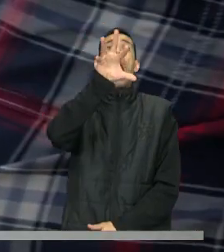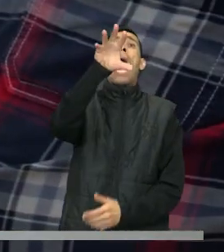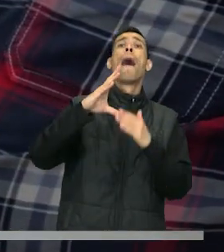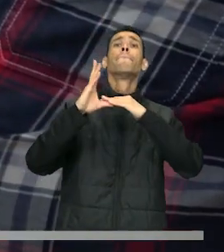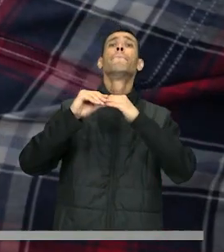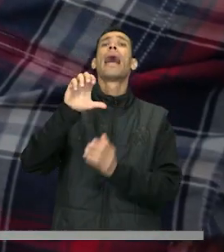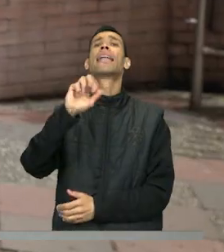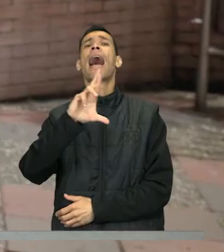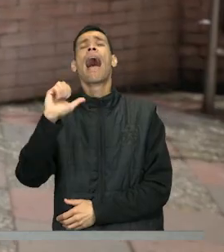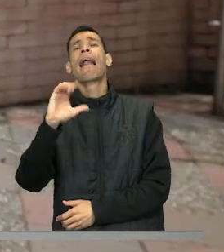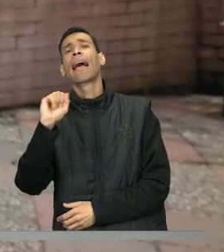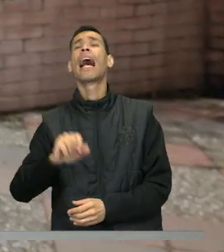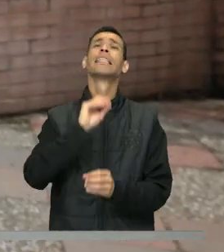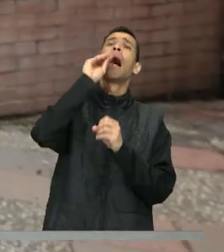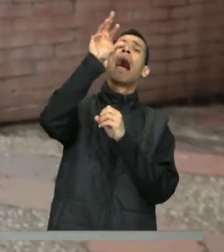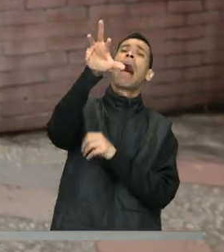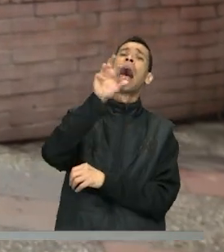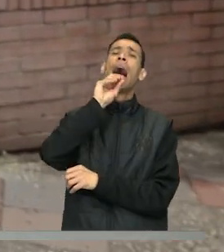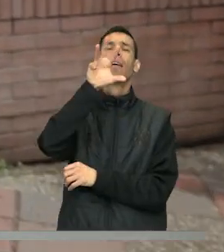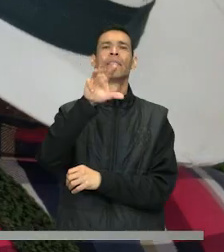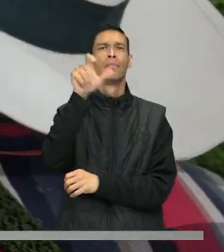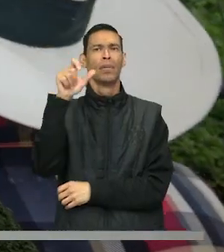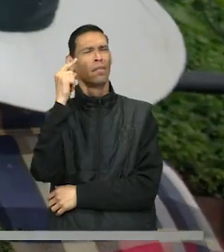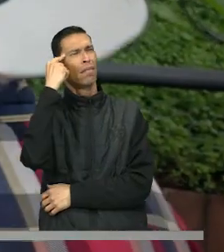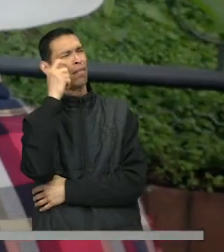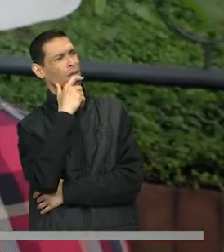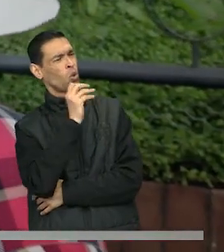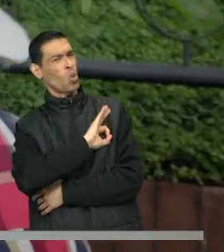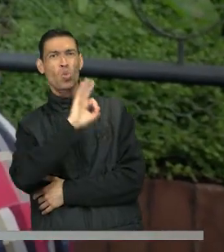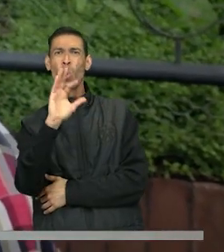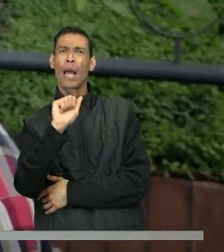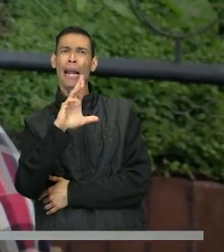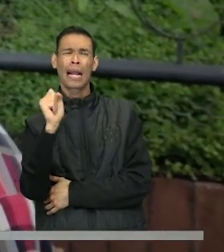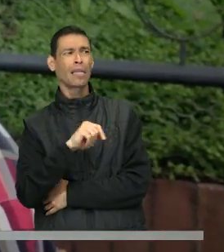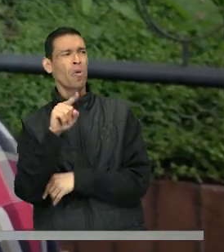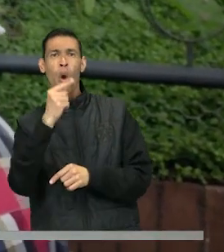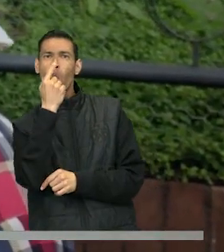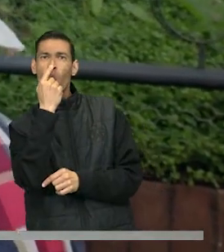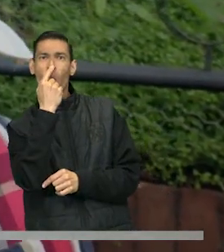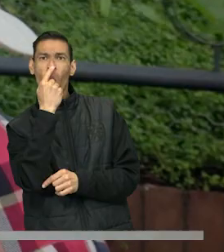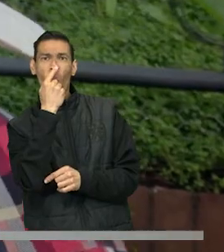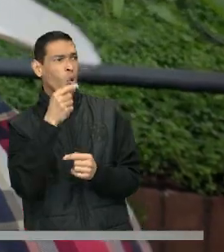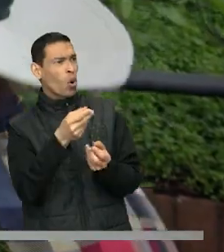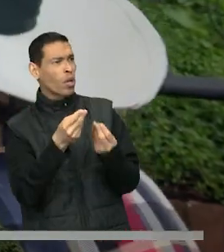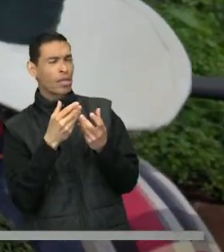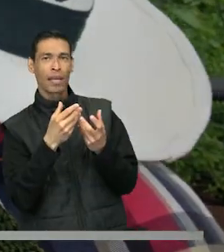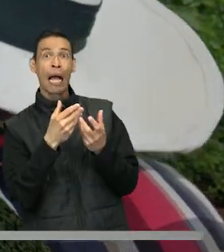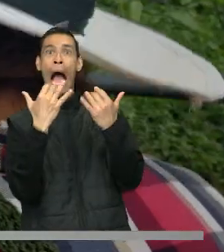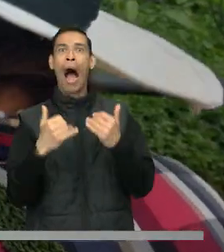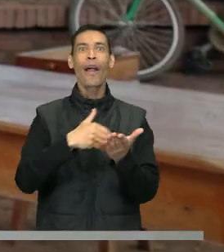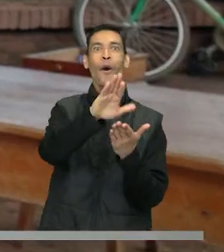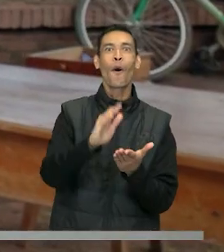vengan a ver pan. Y la gente, pan de arracacha, nunca hemos comido pan de arracacha. Compraban por curiosidad. Y ahorita no compran por curiosidad,